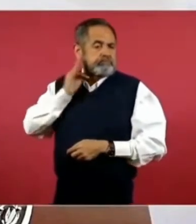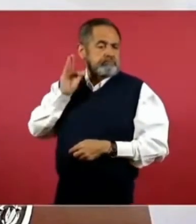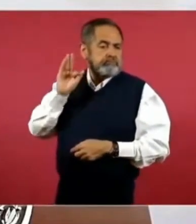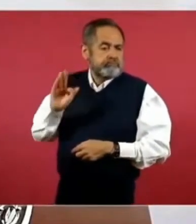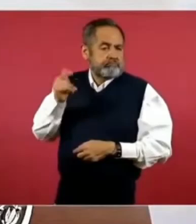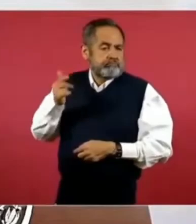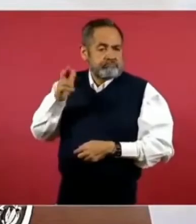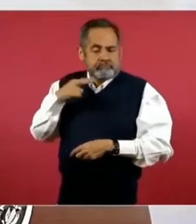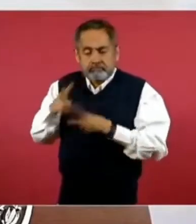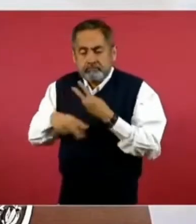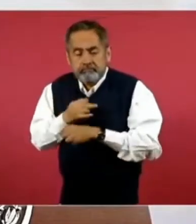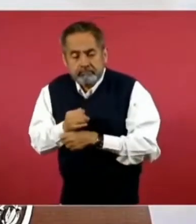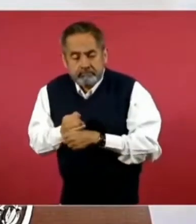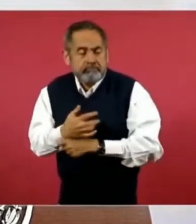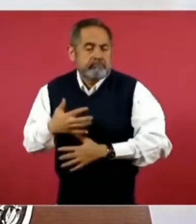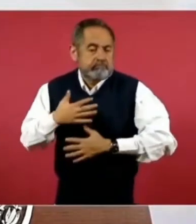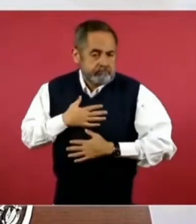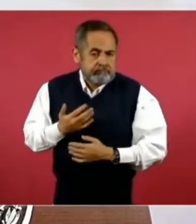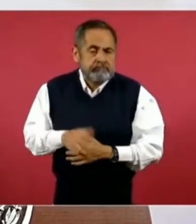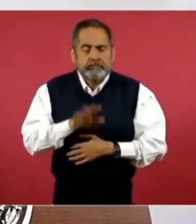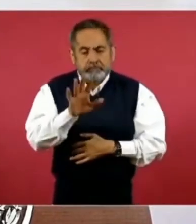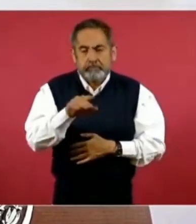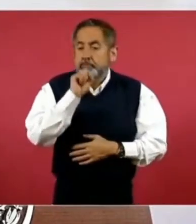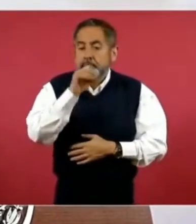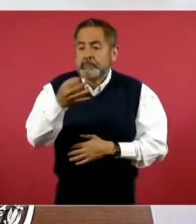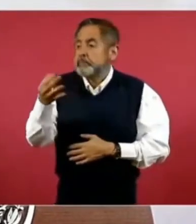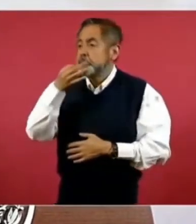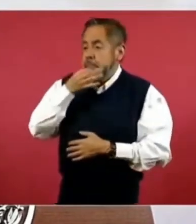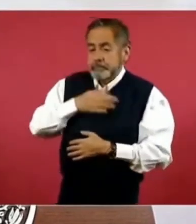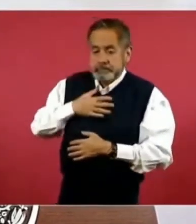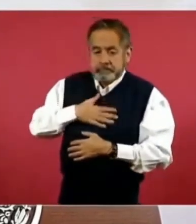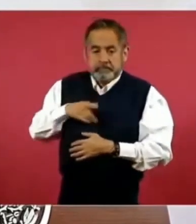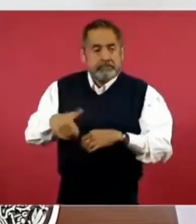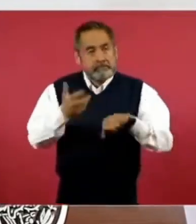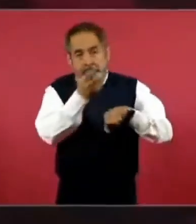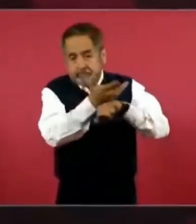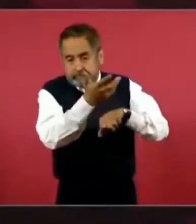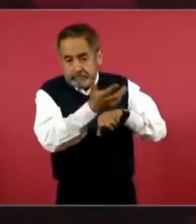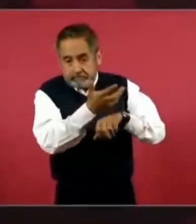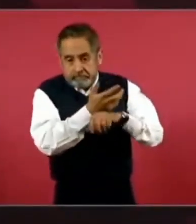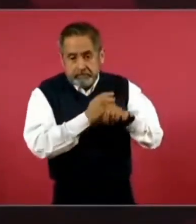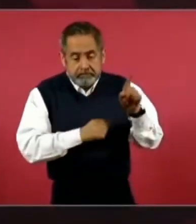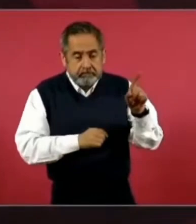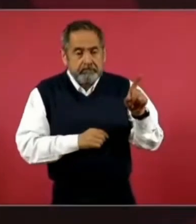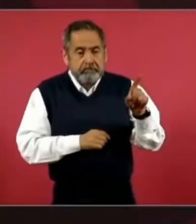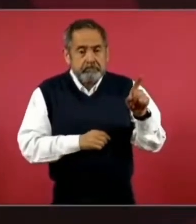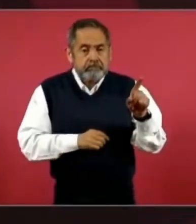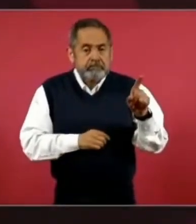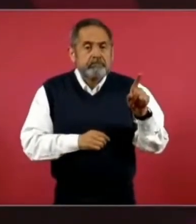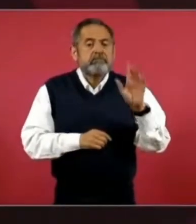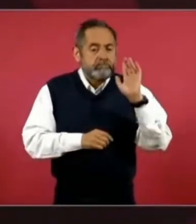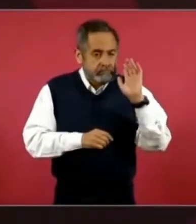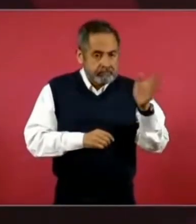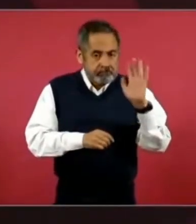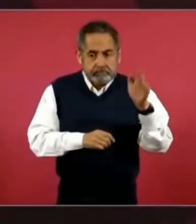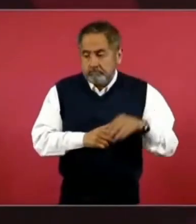También me informaron de que Estados Unidos ya